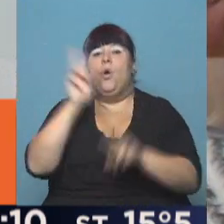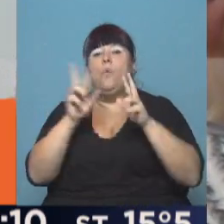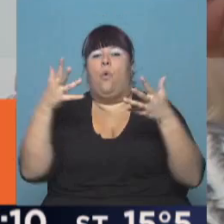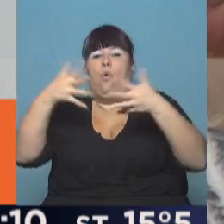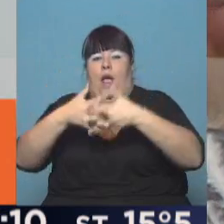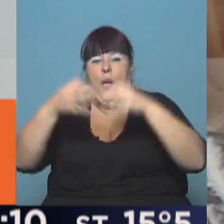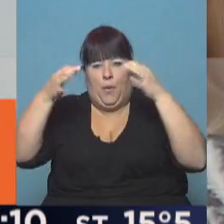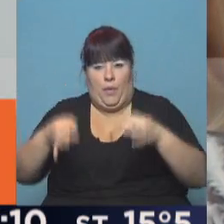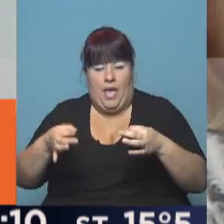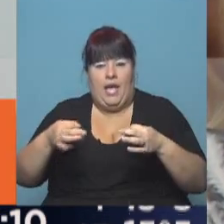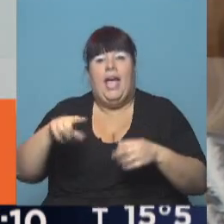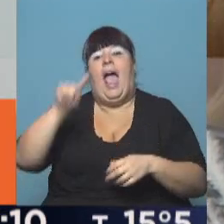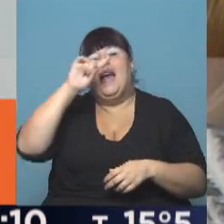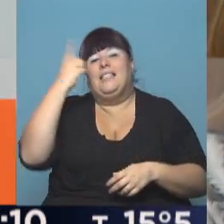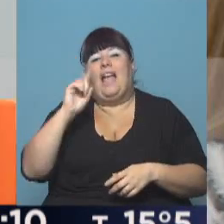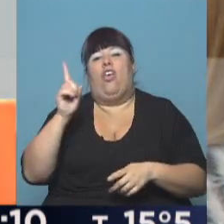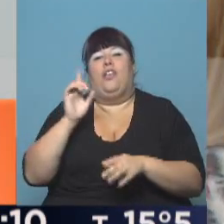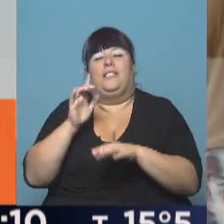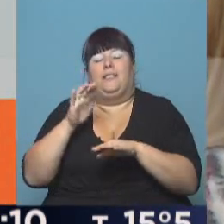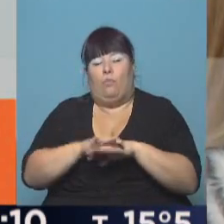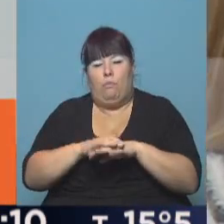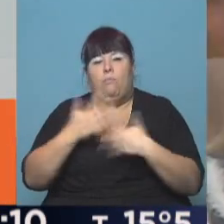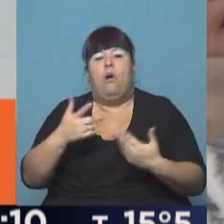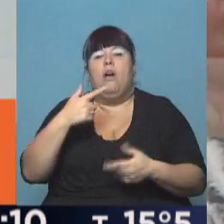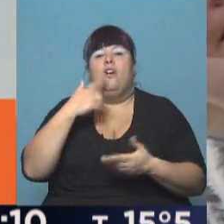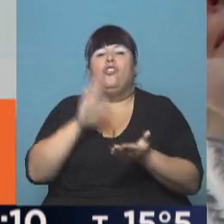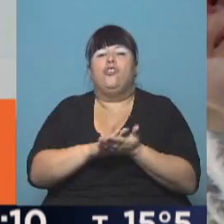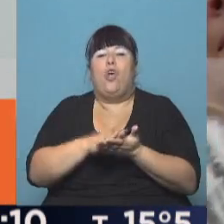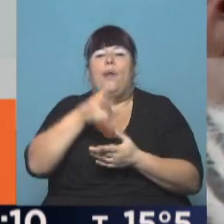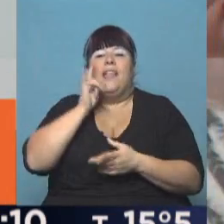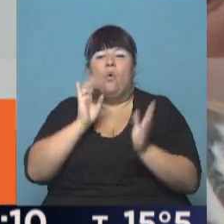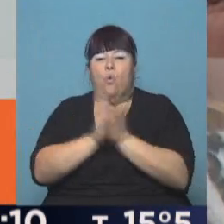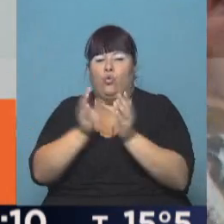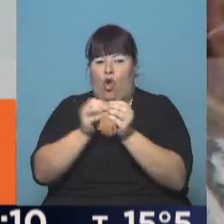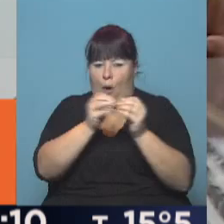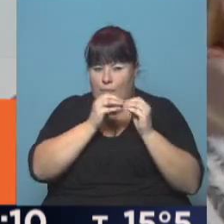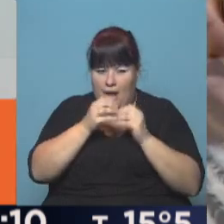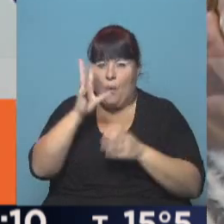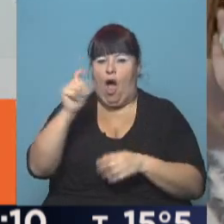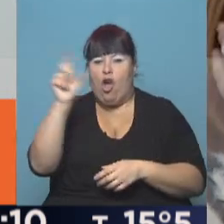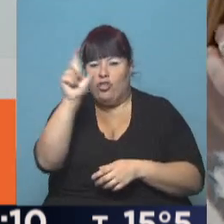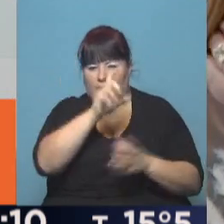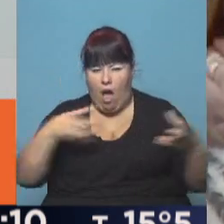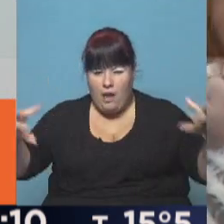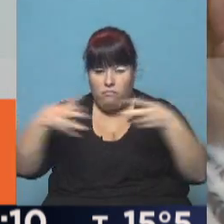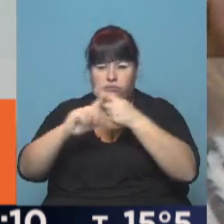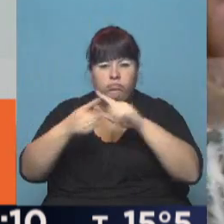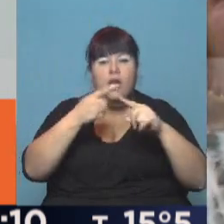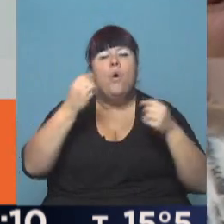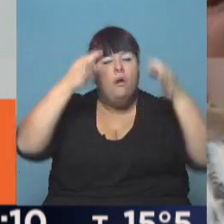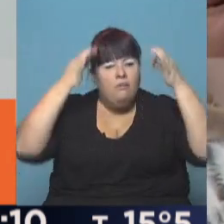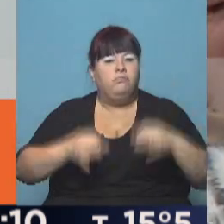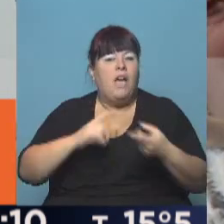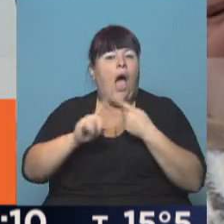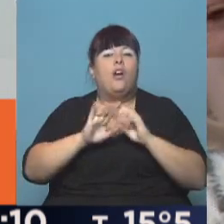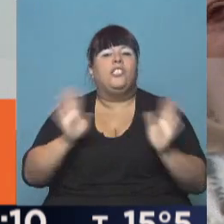integración inteligente y un Estado que no sea carga. Respecto al desayuno que ha mantenido con sus pares y también con autoridades de bancos centrales, ¿qué medidas